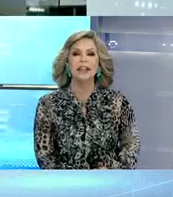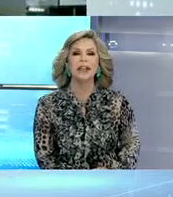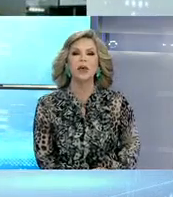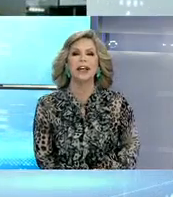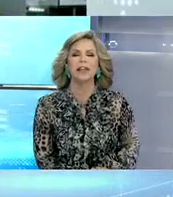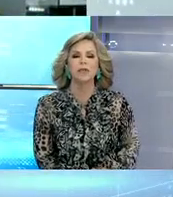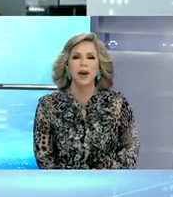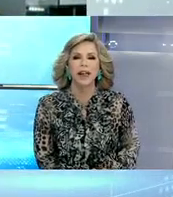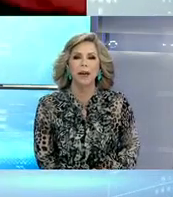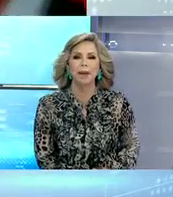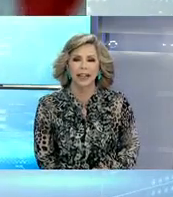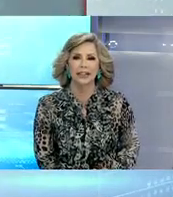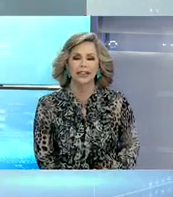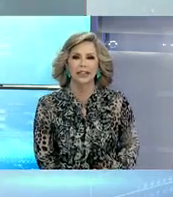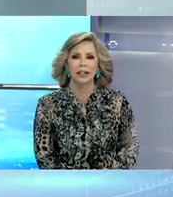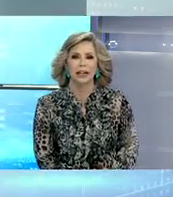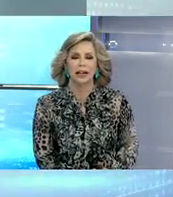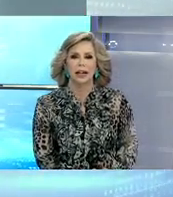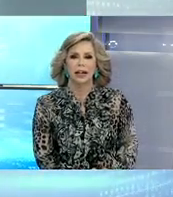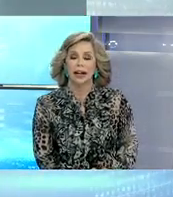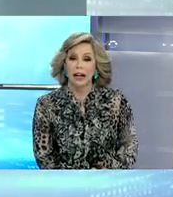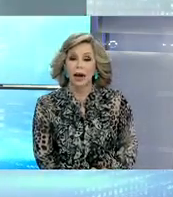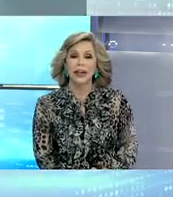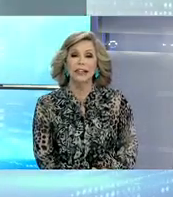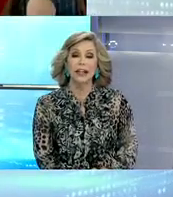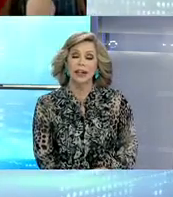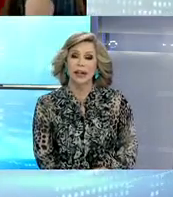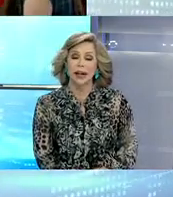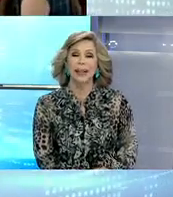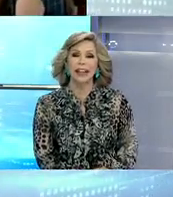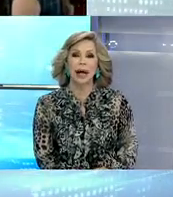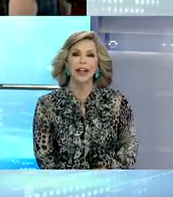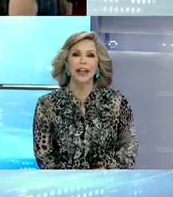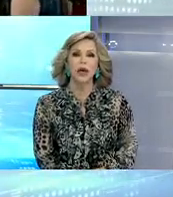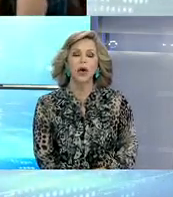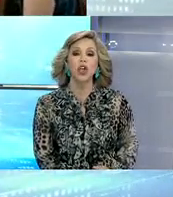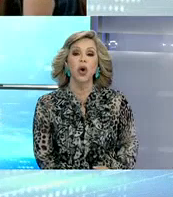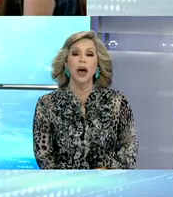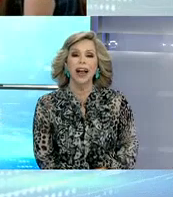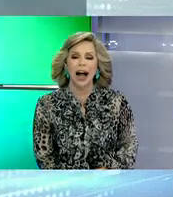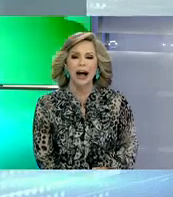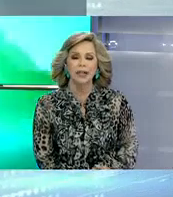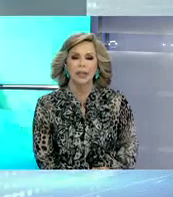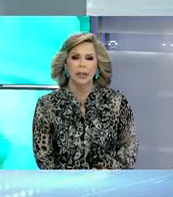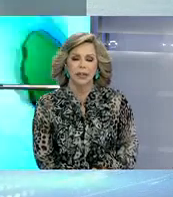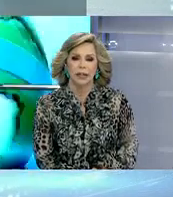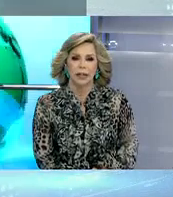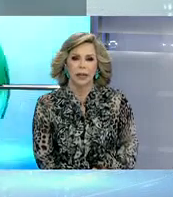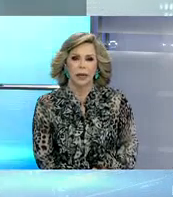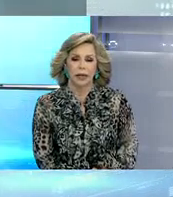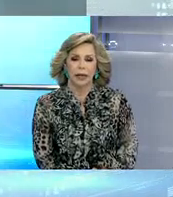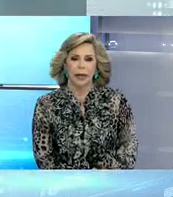ha trascendido que está fuera del país. Claro que sí, lamentable digo, y ojalá